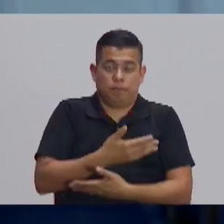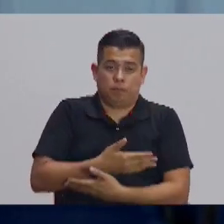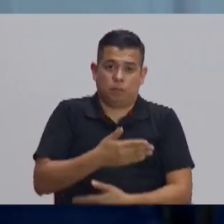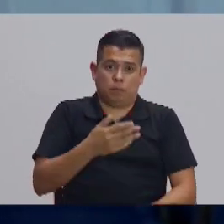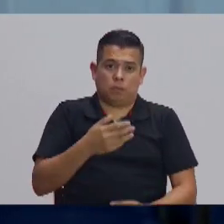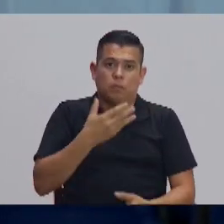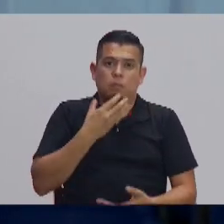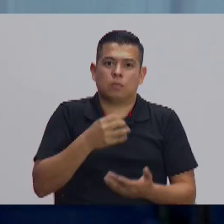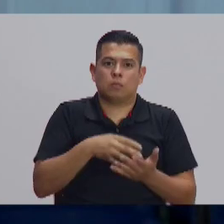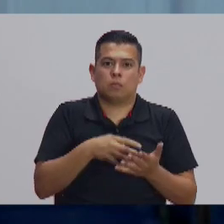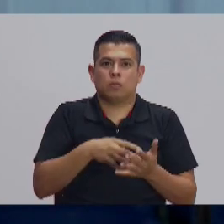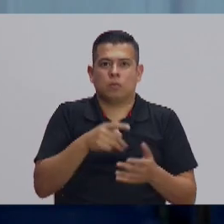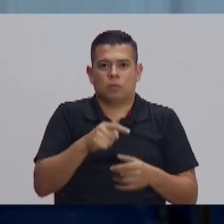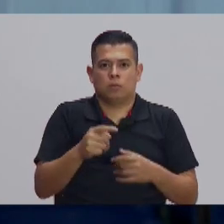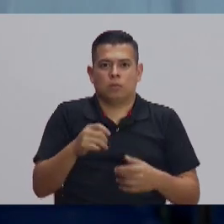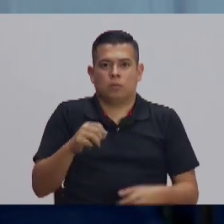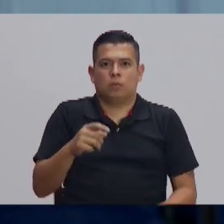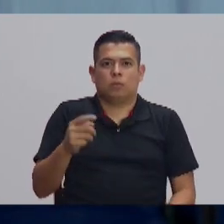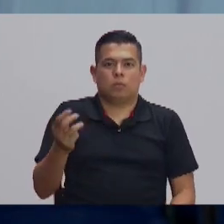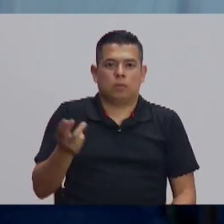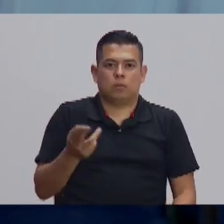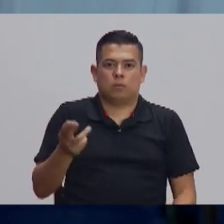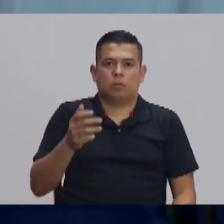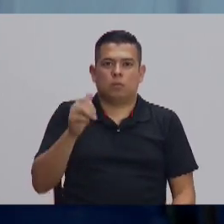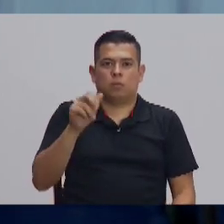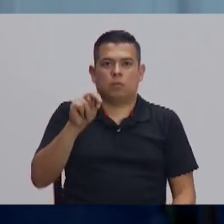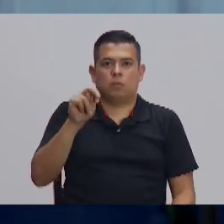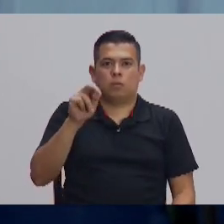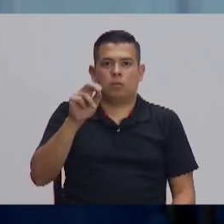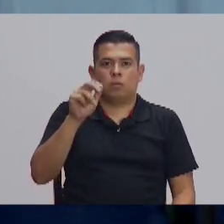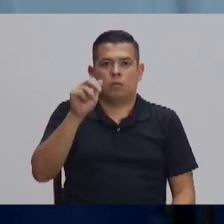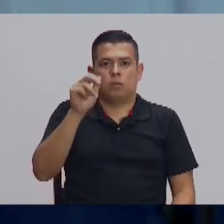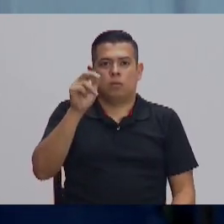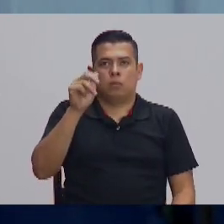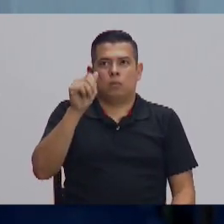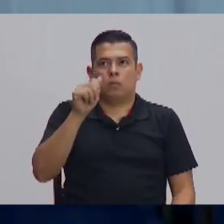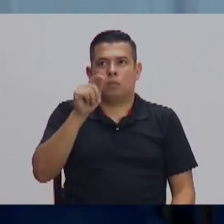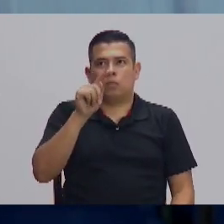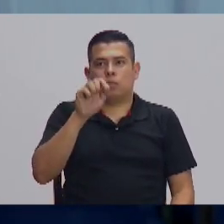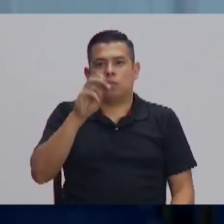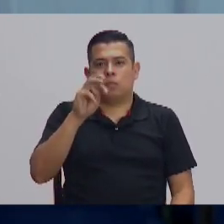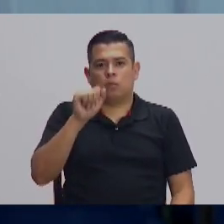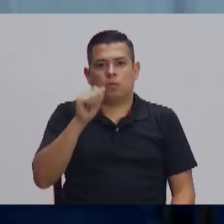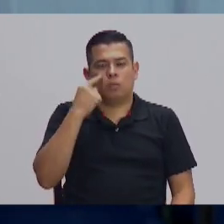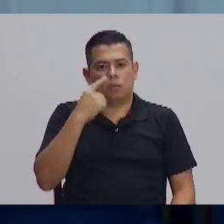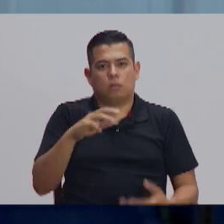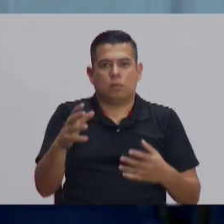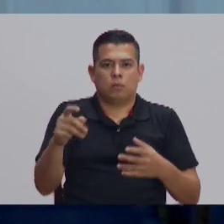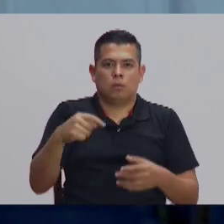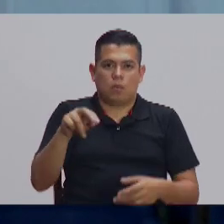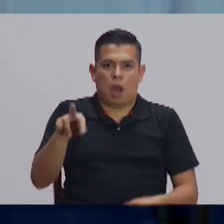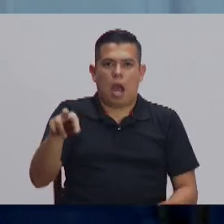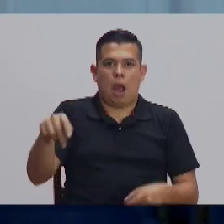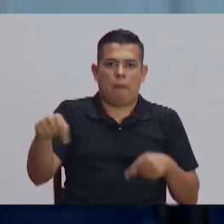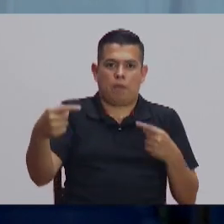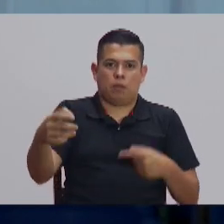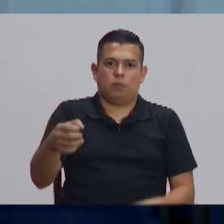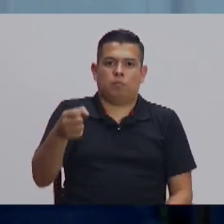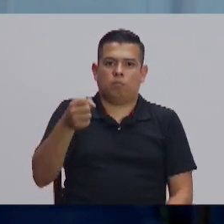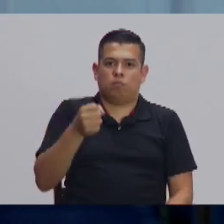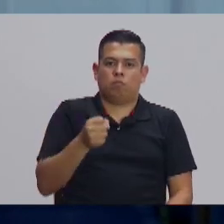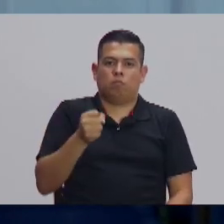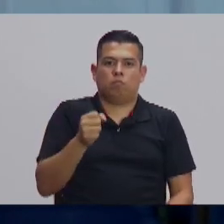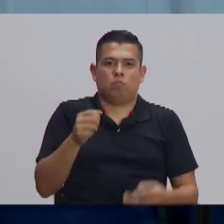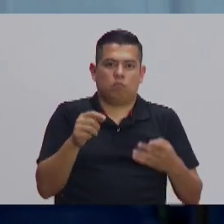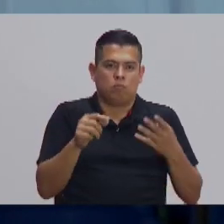cometieron una prevaricación en cuanto a la anatema y ahí habla de acá el tomo de los enemigos pero me encanta porque